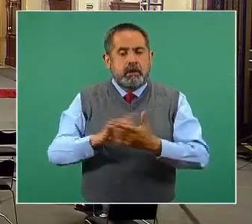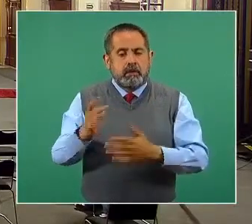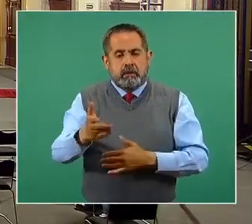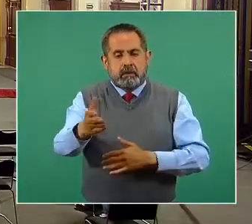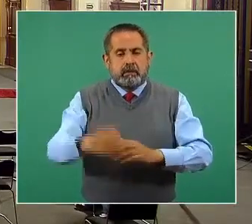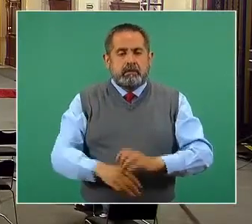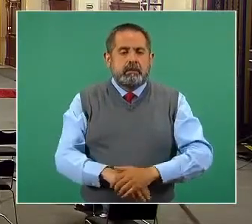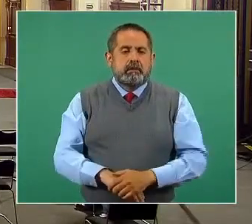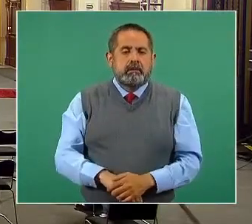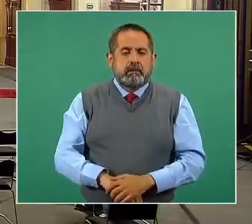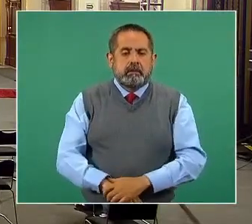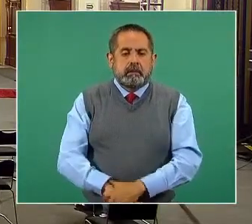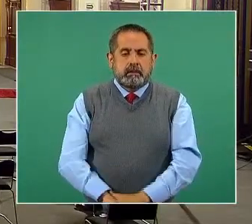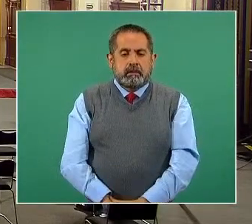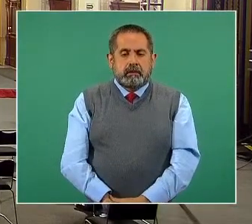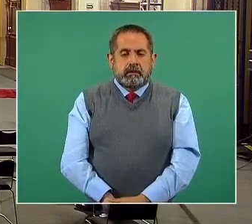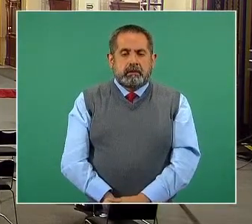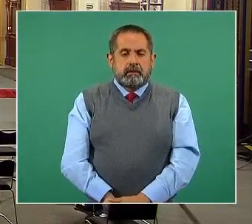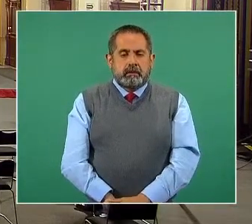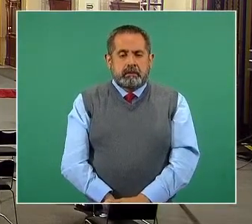Por favor.